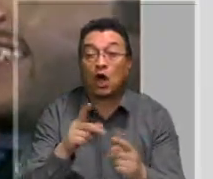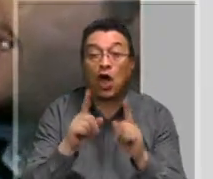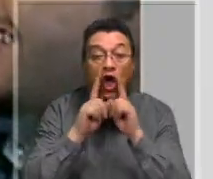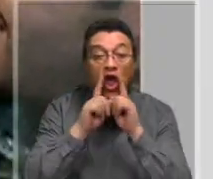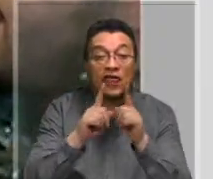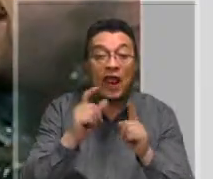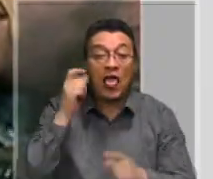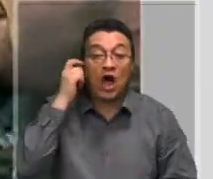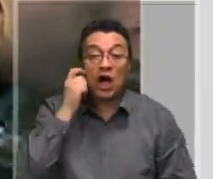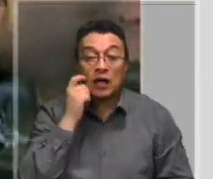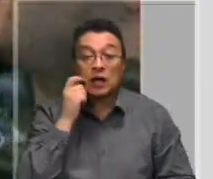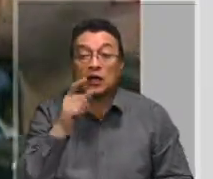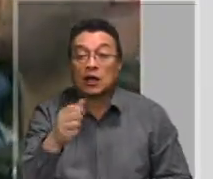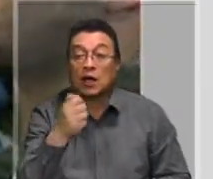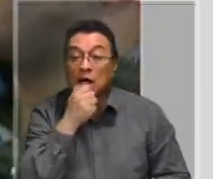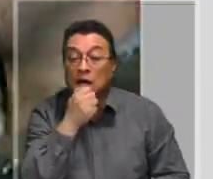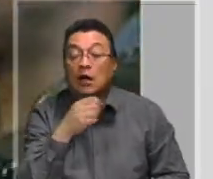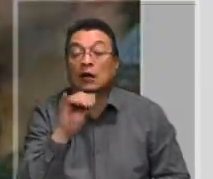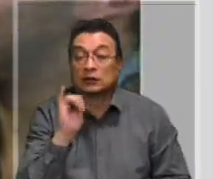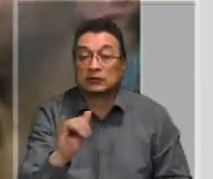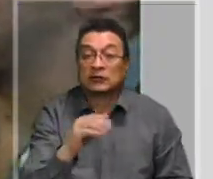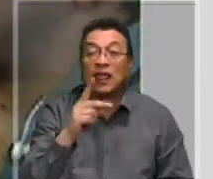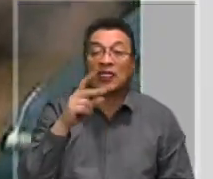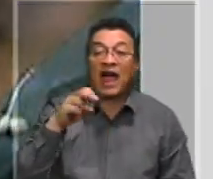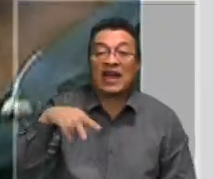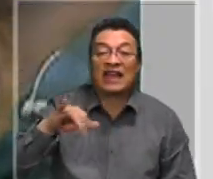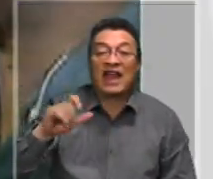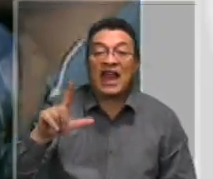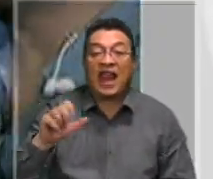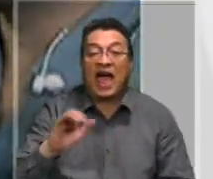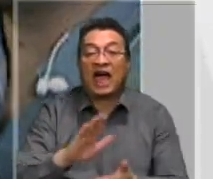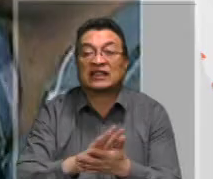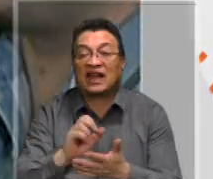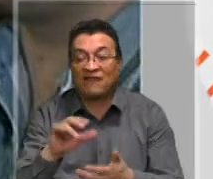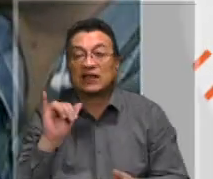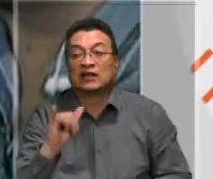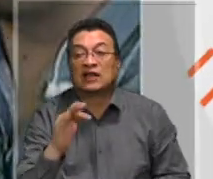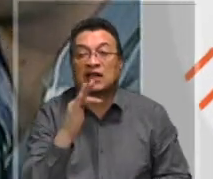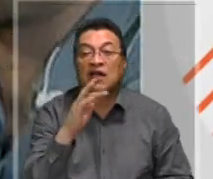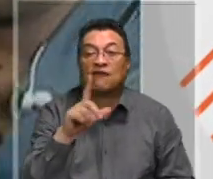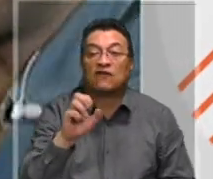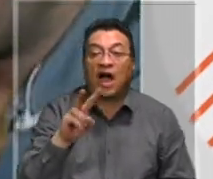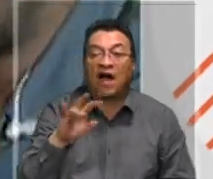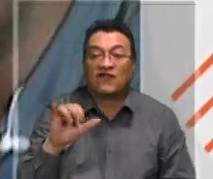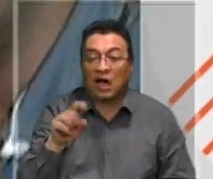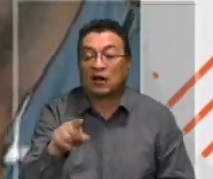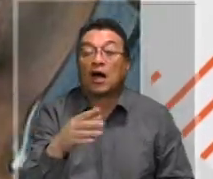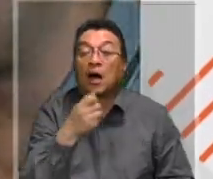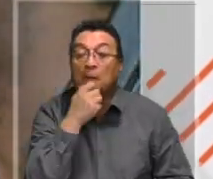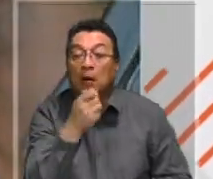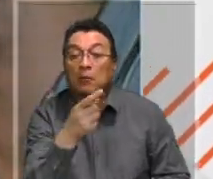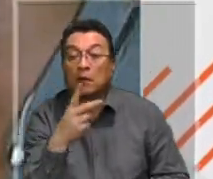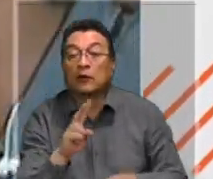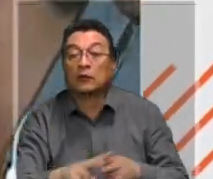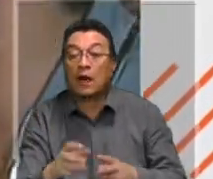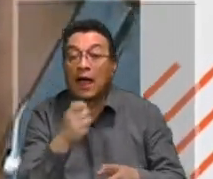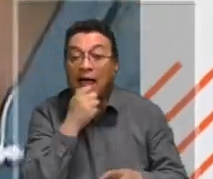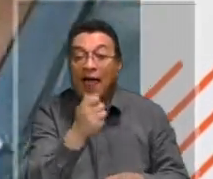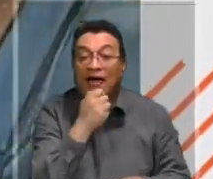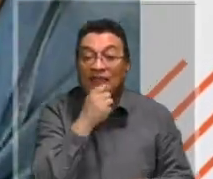para que se comunique con Salones, para Daniela Chávez y también para Flavia. Oye, Pancho, Pancho nos va dando